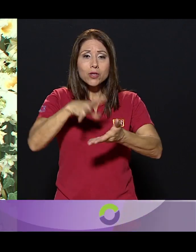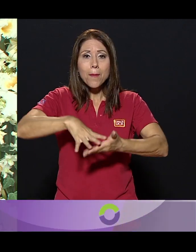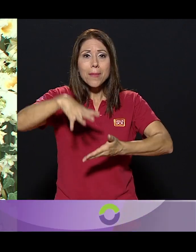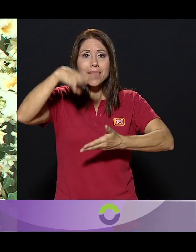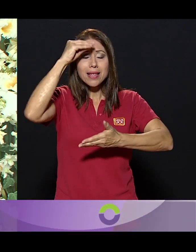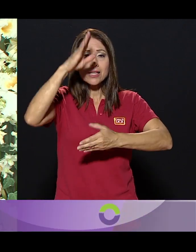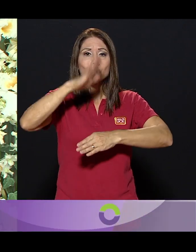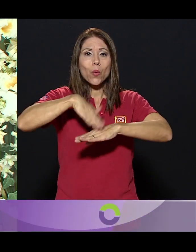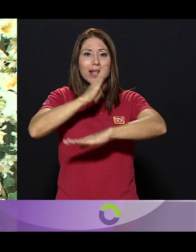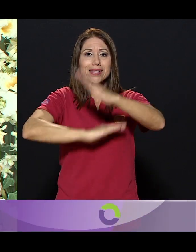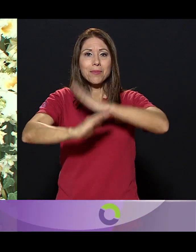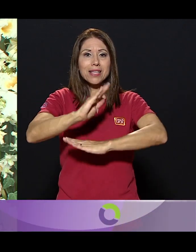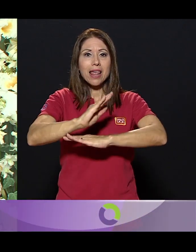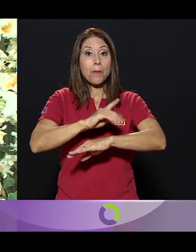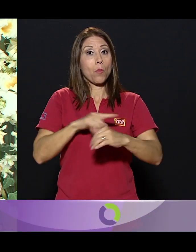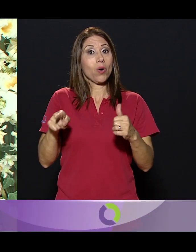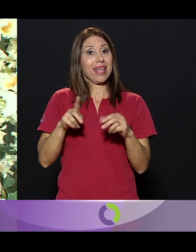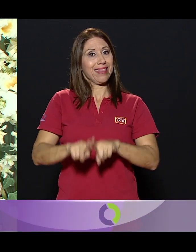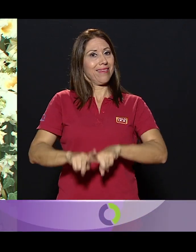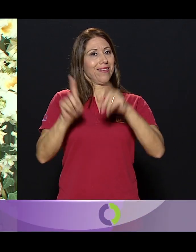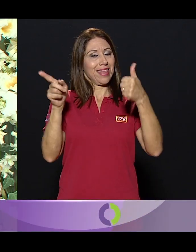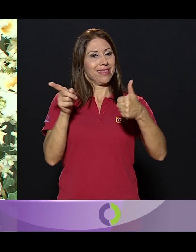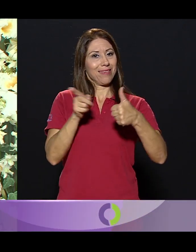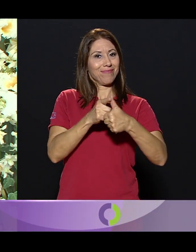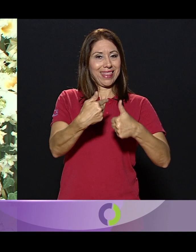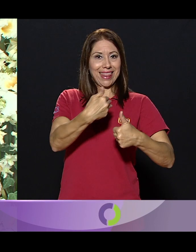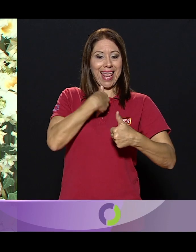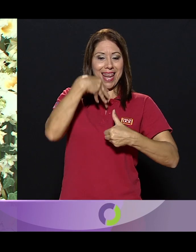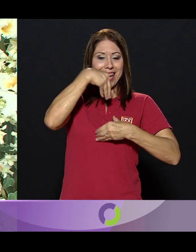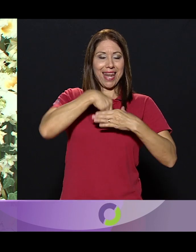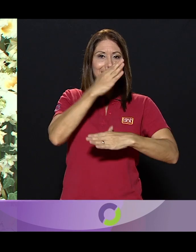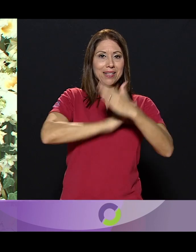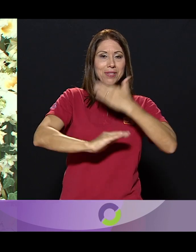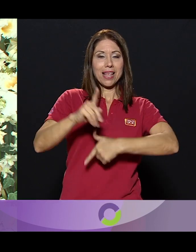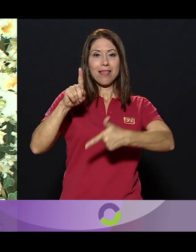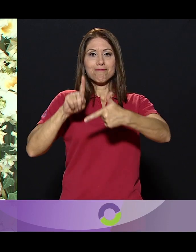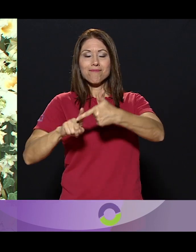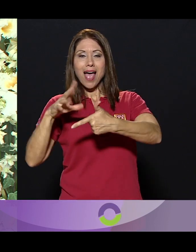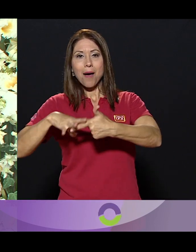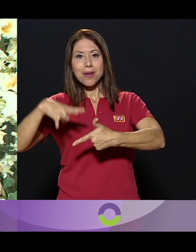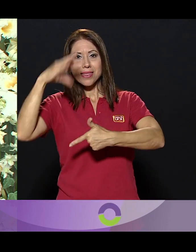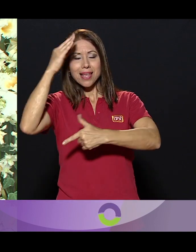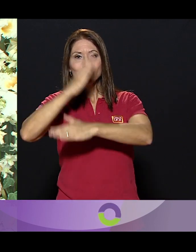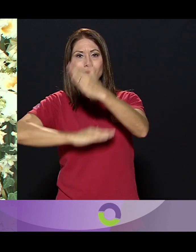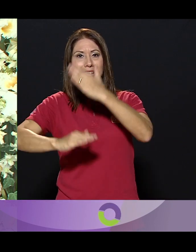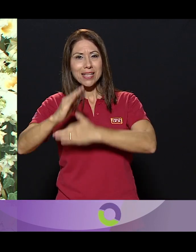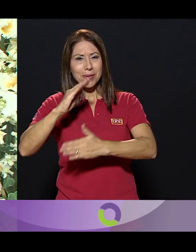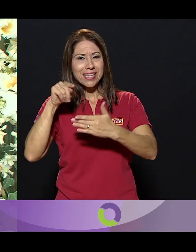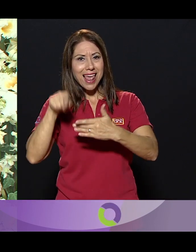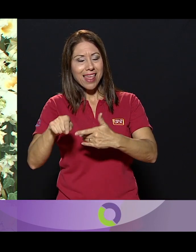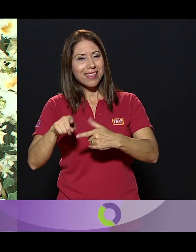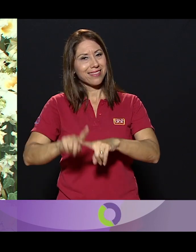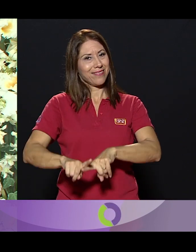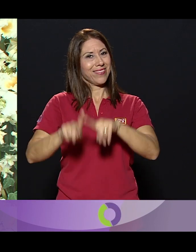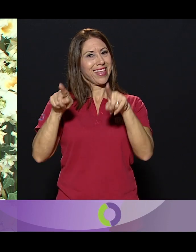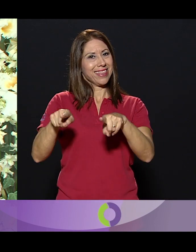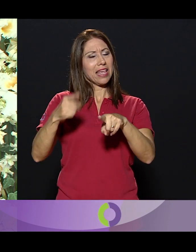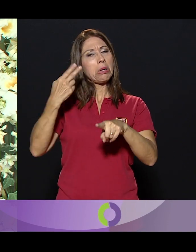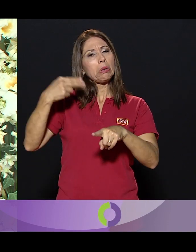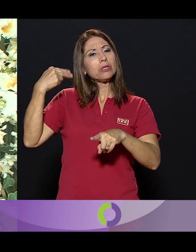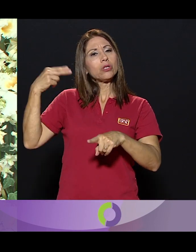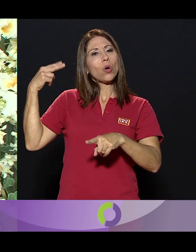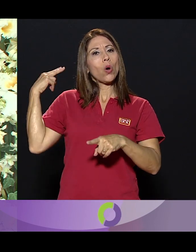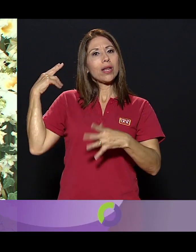una cosa es tener la discapacidad y otra muy diferente es aprender sobre discapacidad, aprender sobre la historia. El poder